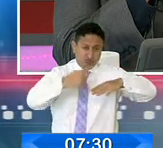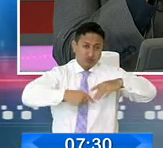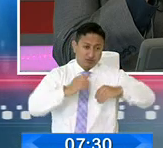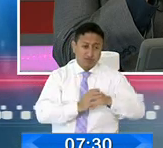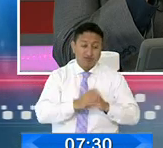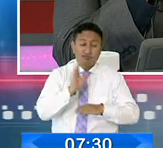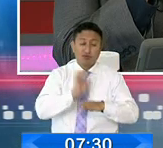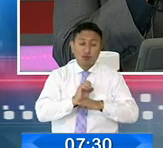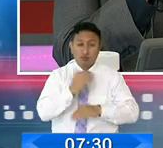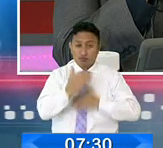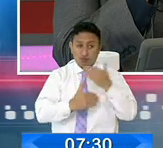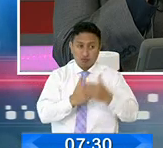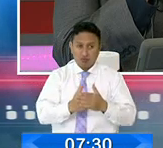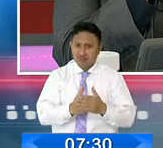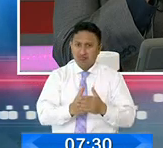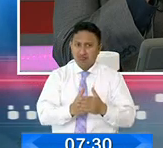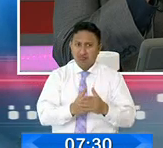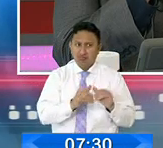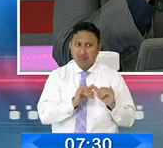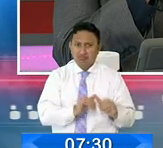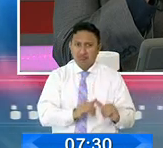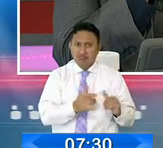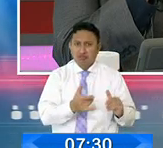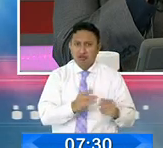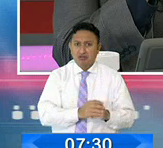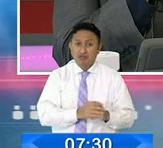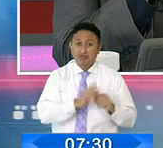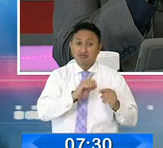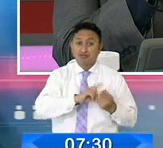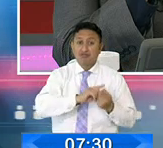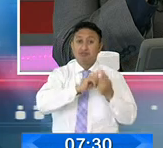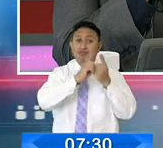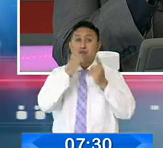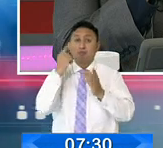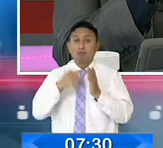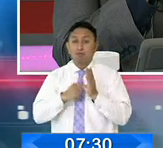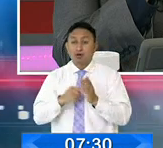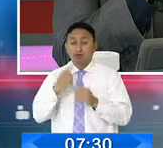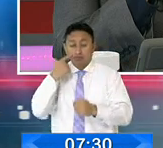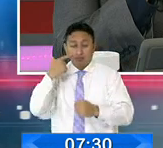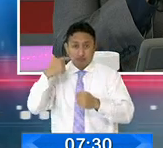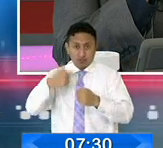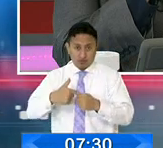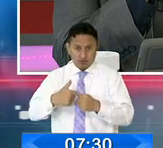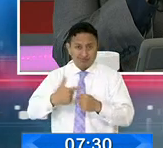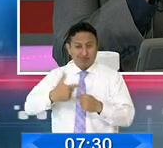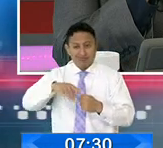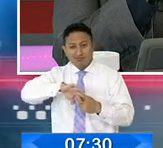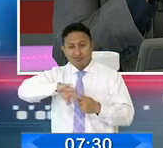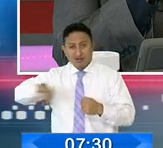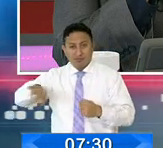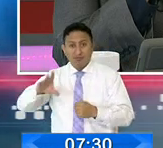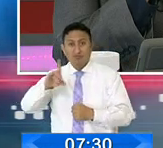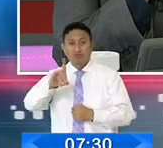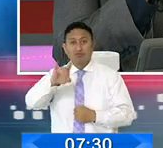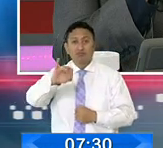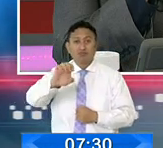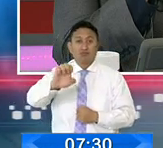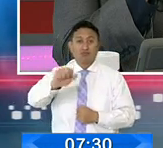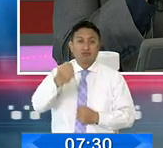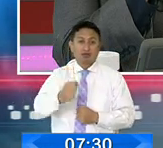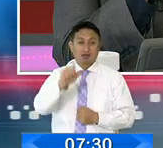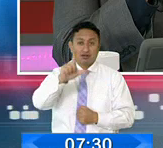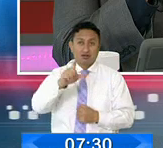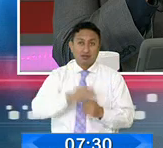avanzado casi nada precisamente en esa migración de eliminar, por ejemplo, los combustibles fósiles como el diésel, por ejemplo,